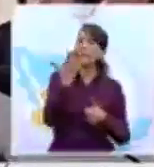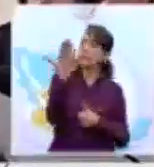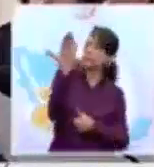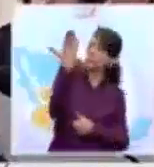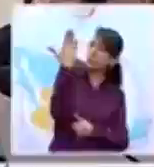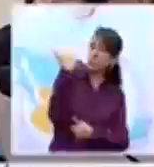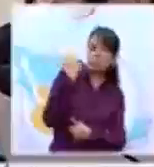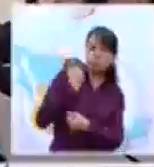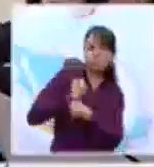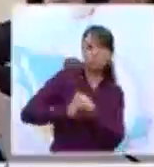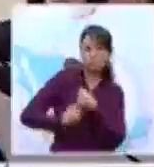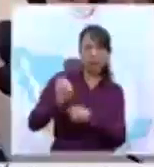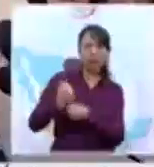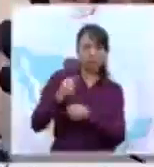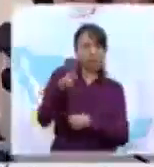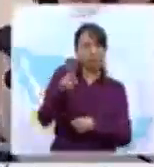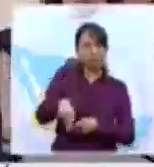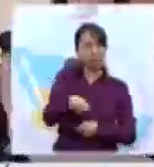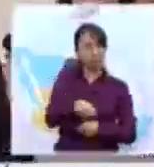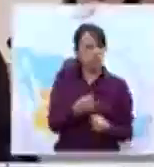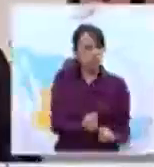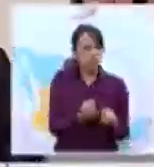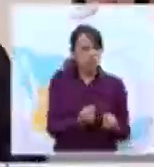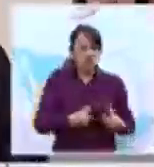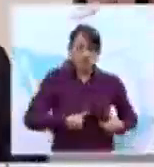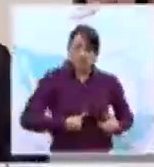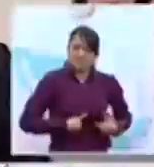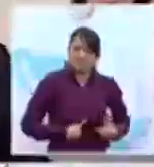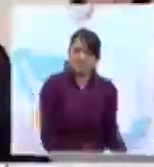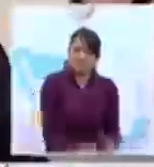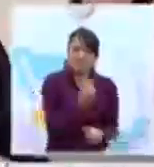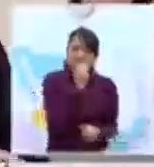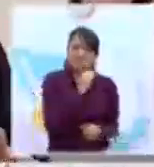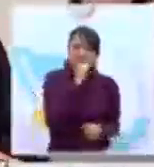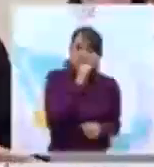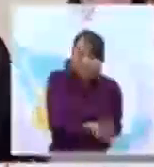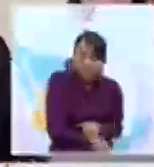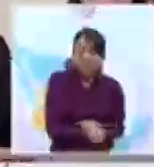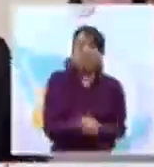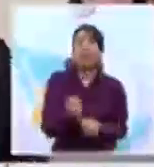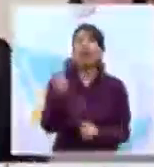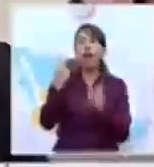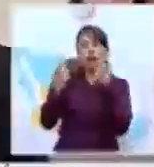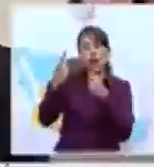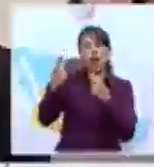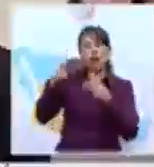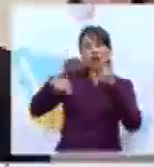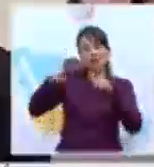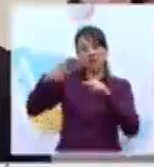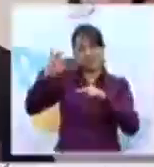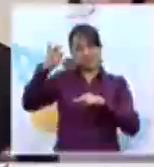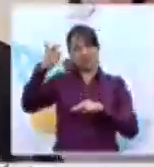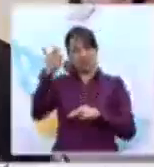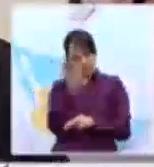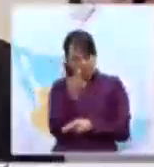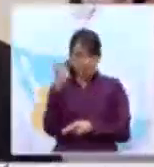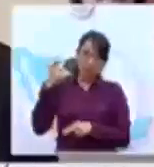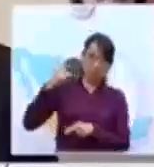un problema muy ligero en clases altas de obesidad y de enfermedades crónicas, es